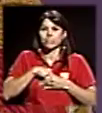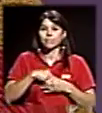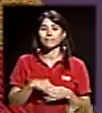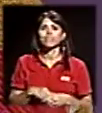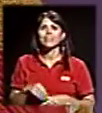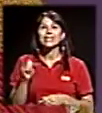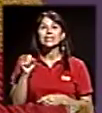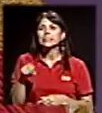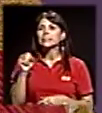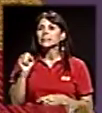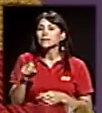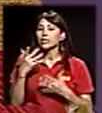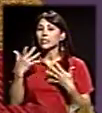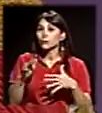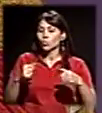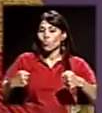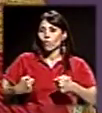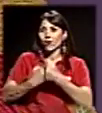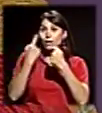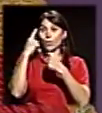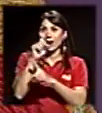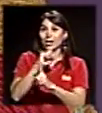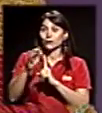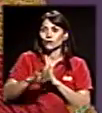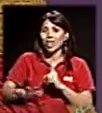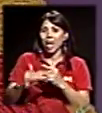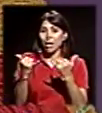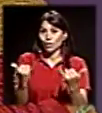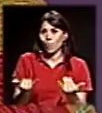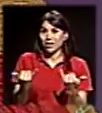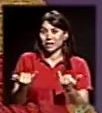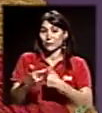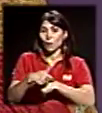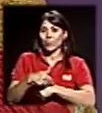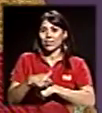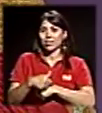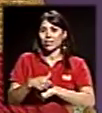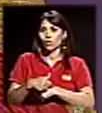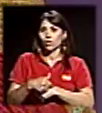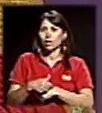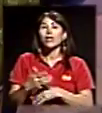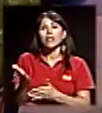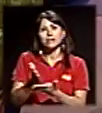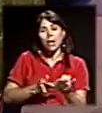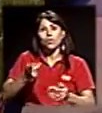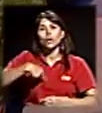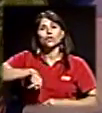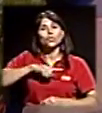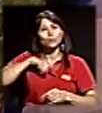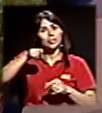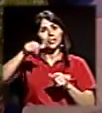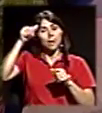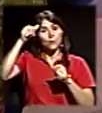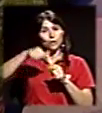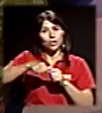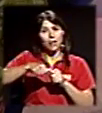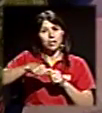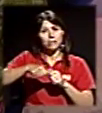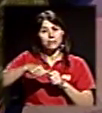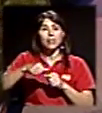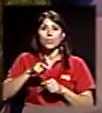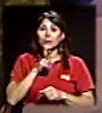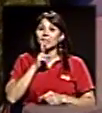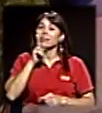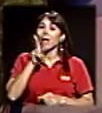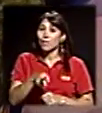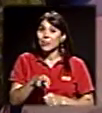s es todo un reto para la sociedad en este momento y es algo que necesitamos recordar porque realmente